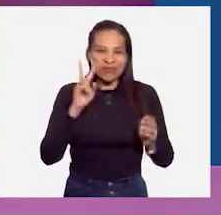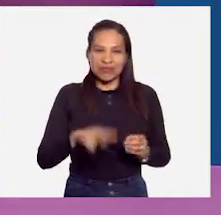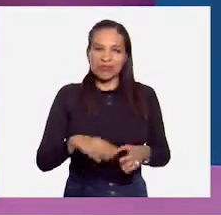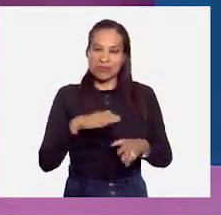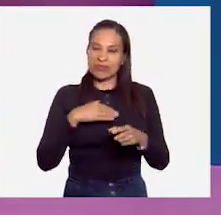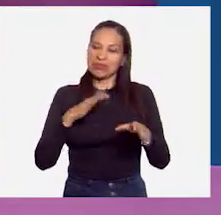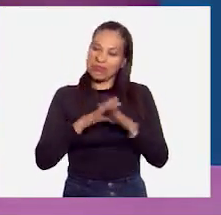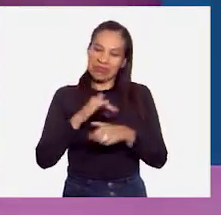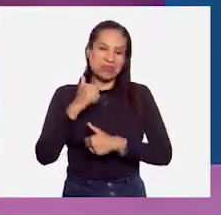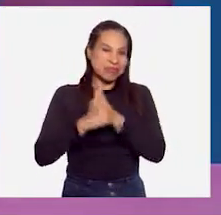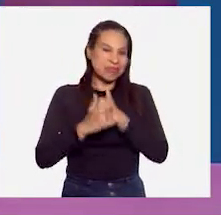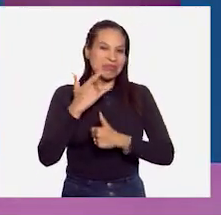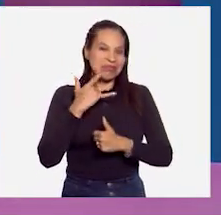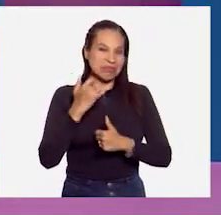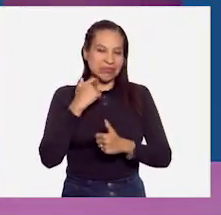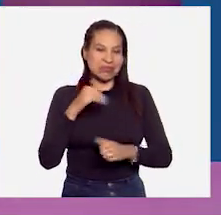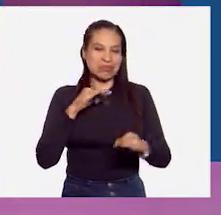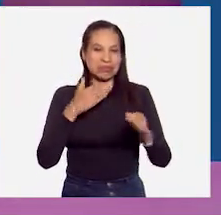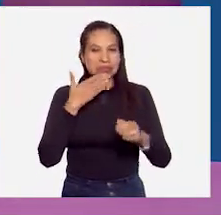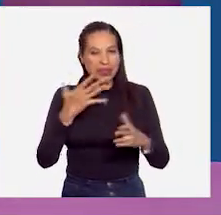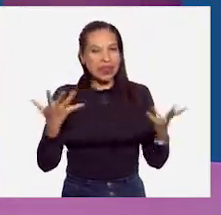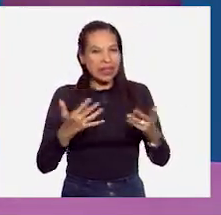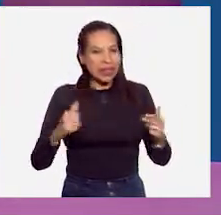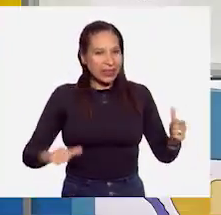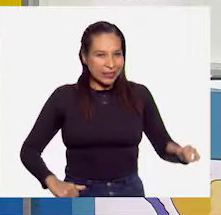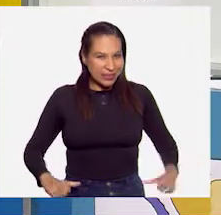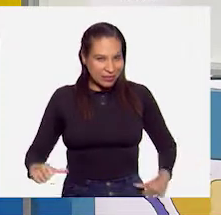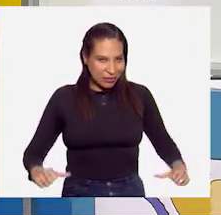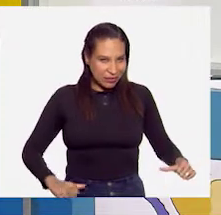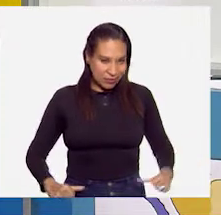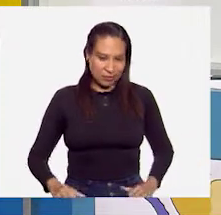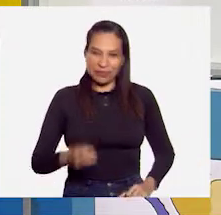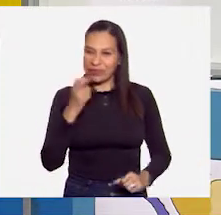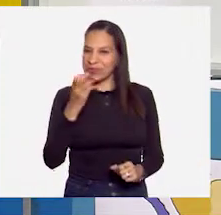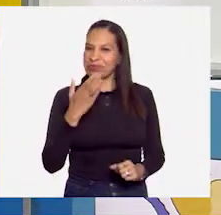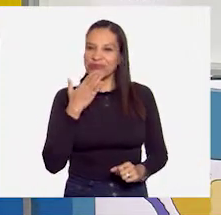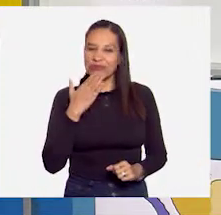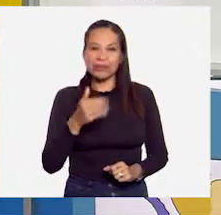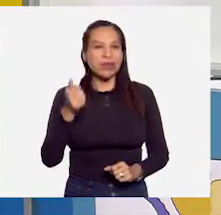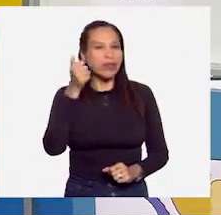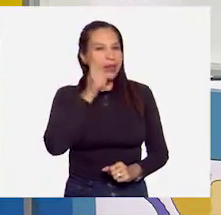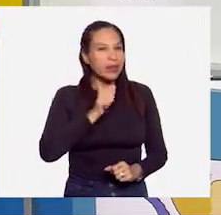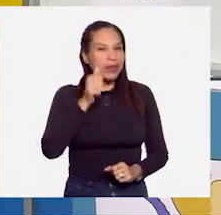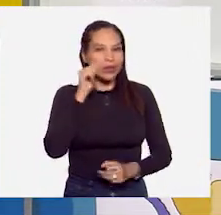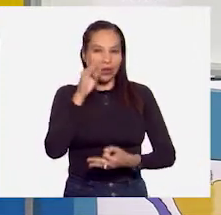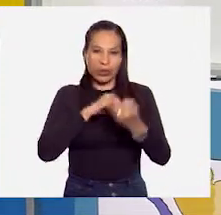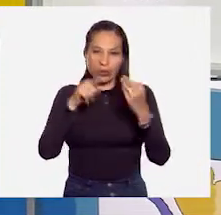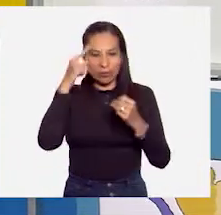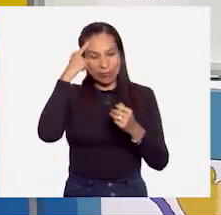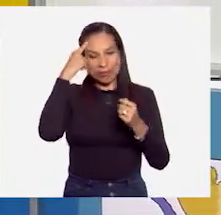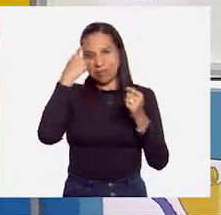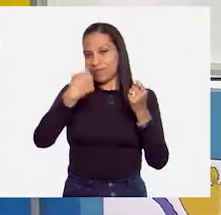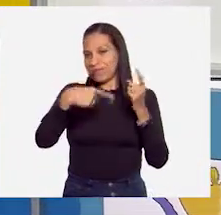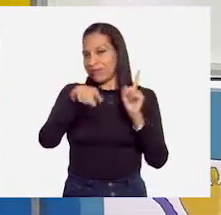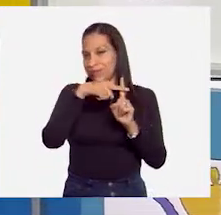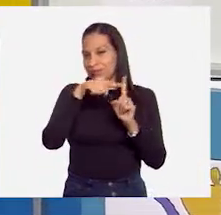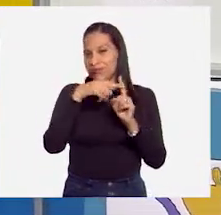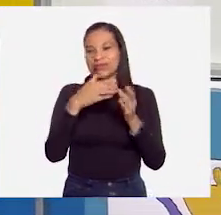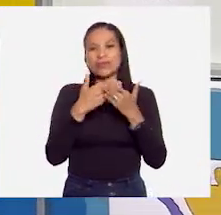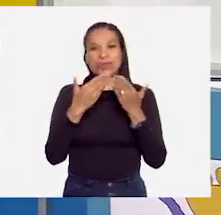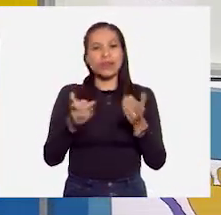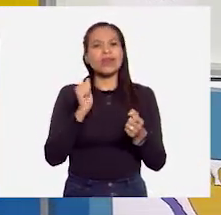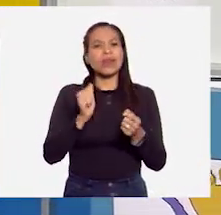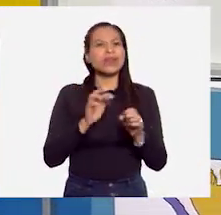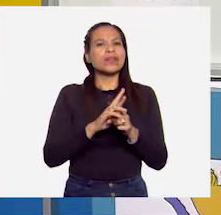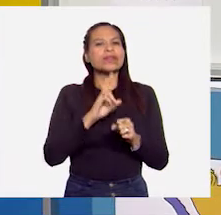que trataré de hacer bien esta actividad. ¡Excelente! Siempre con toda la actitud positiva. Y ahora vamos a